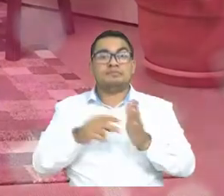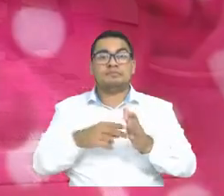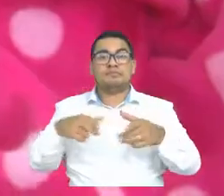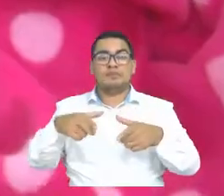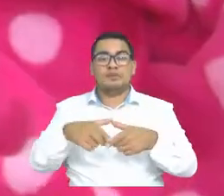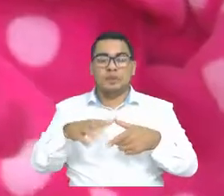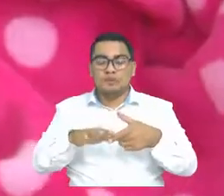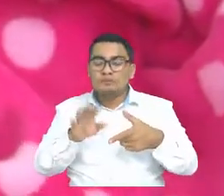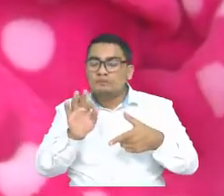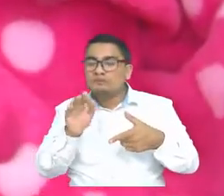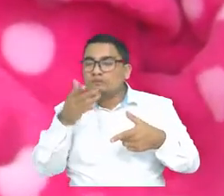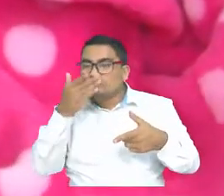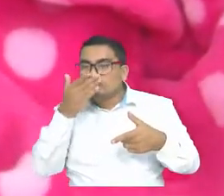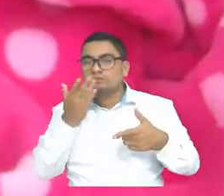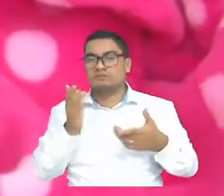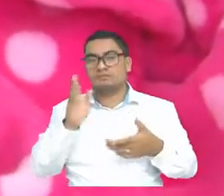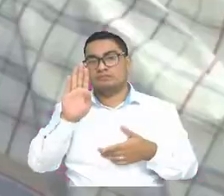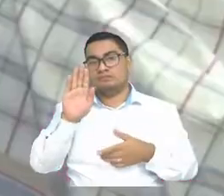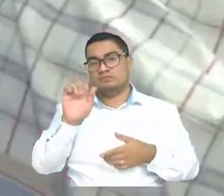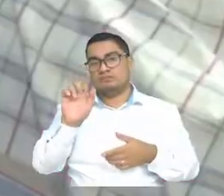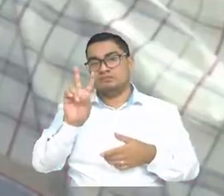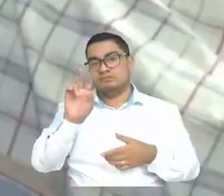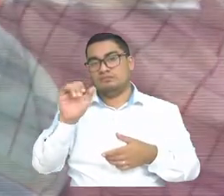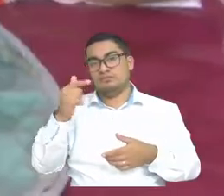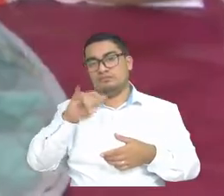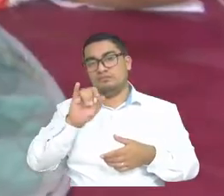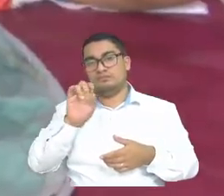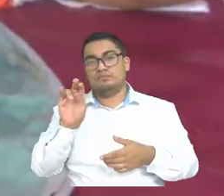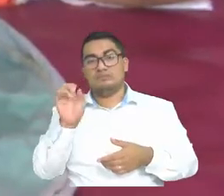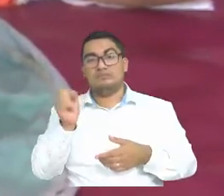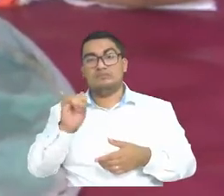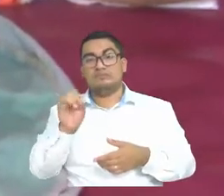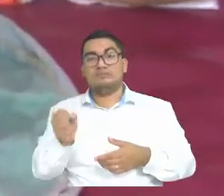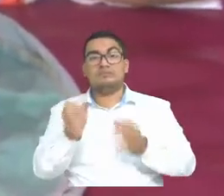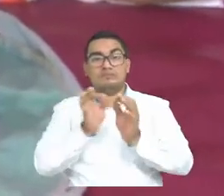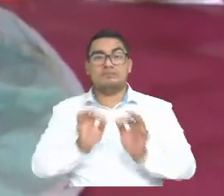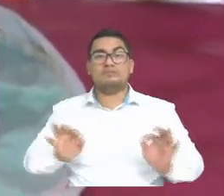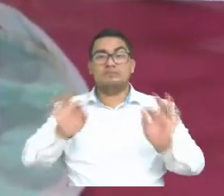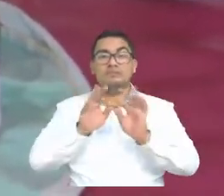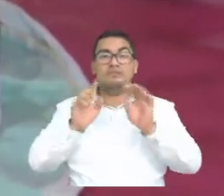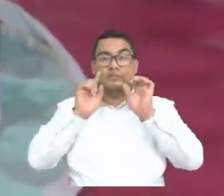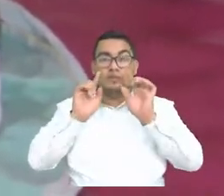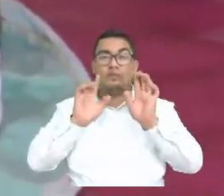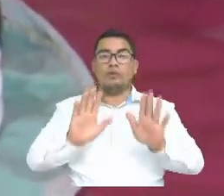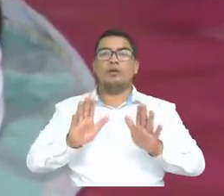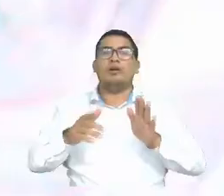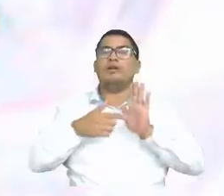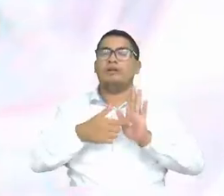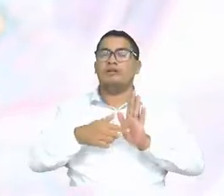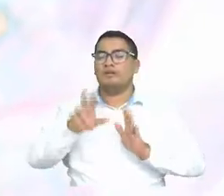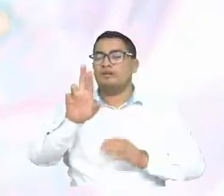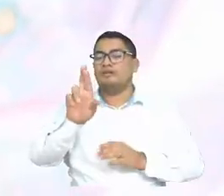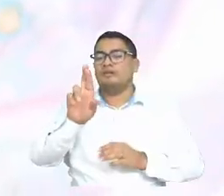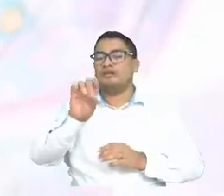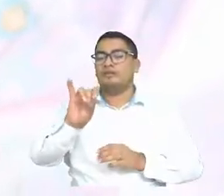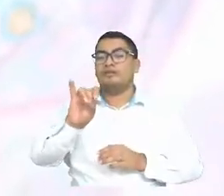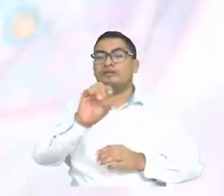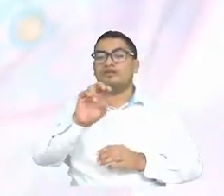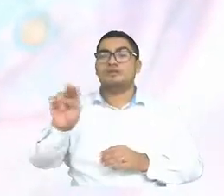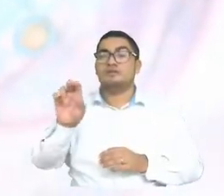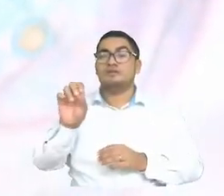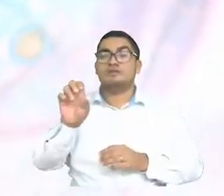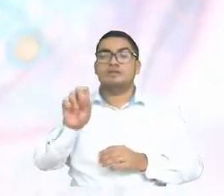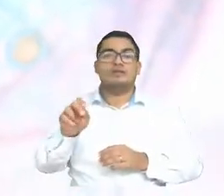eso tenemos que tratarlo. Eso tenemos que tratarlo, así como las infecciones renales, que no se tratan cuando ya las infecciones de